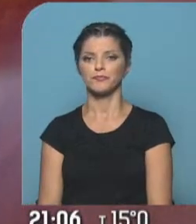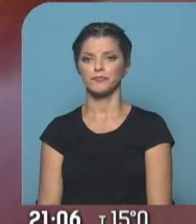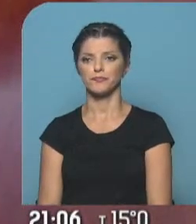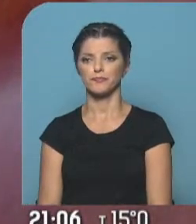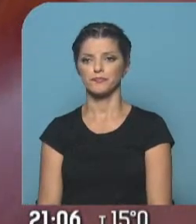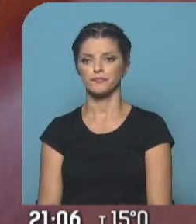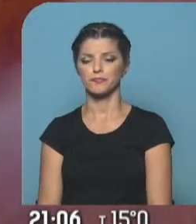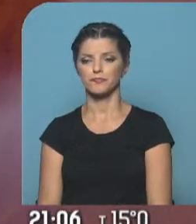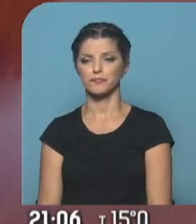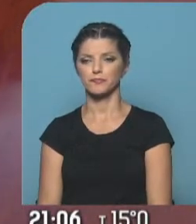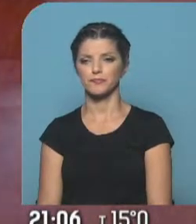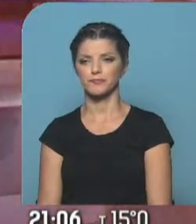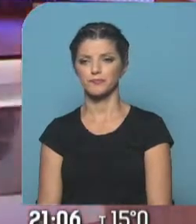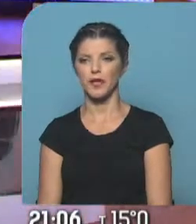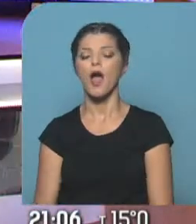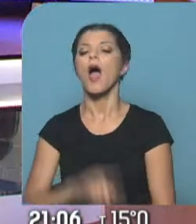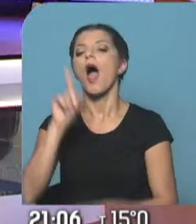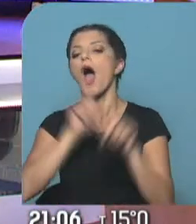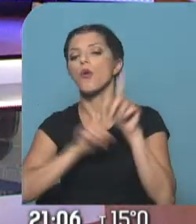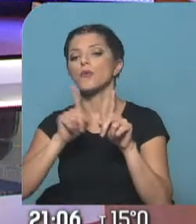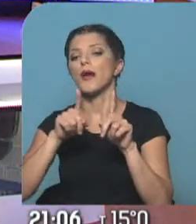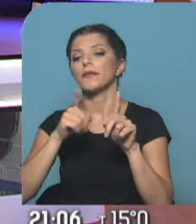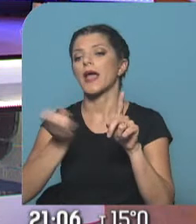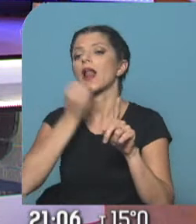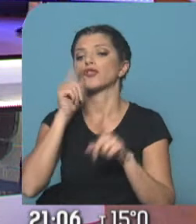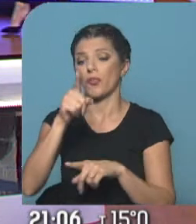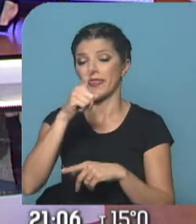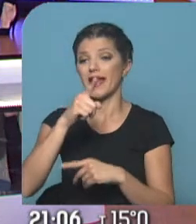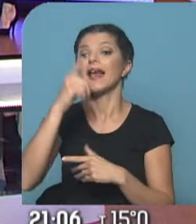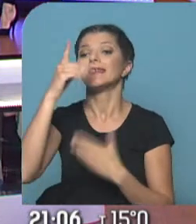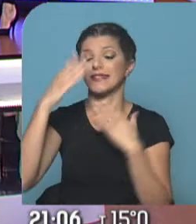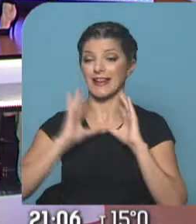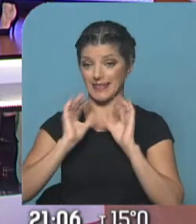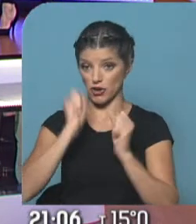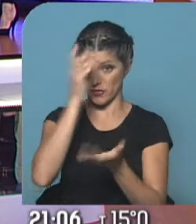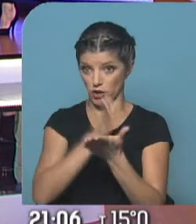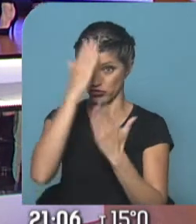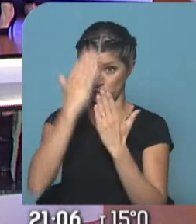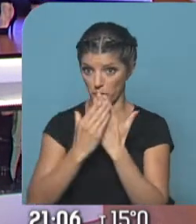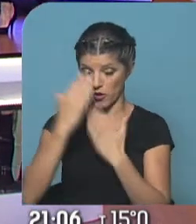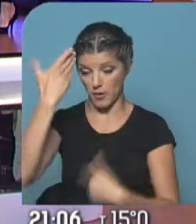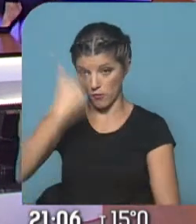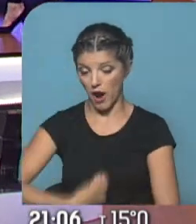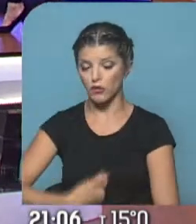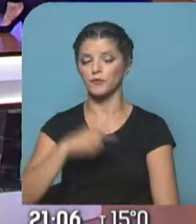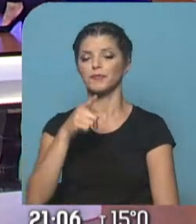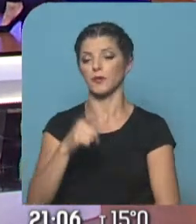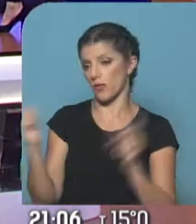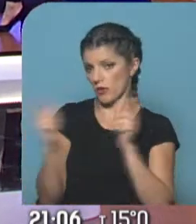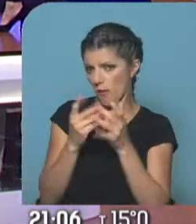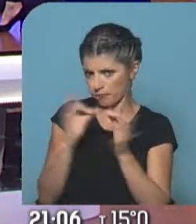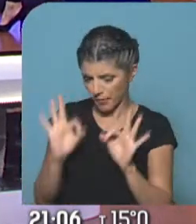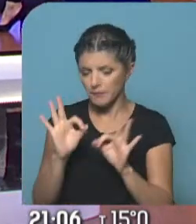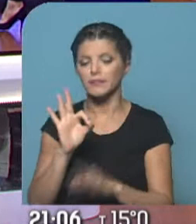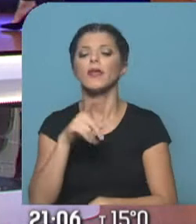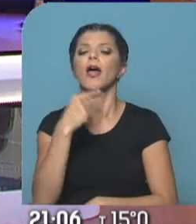Y algunas de las cosas que dijo el secretario de Derechos Humanos, Claudio Abruch, vamos a repasarlas una vez ya finalizada la reunión con el juez Otranto. No